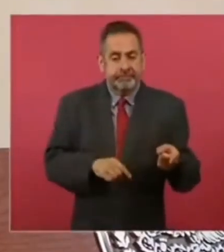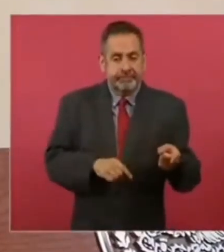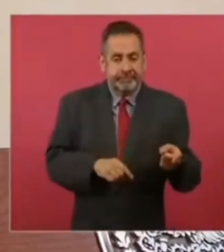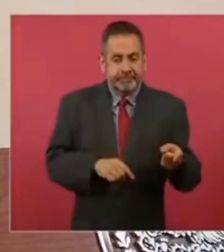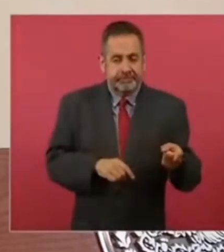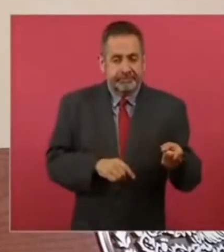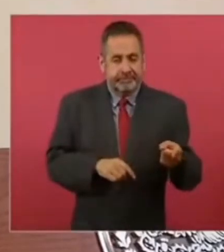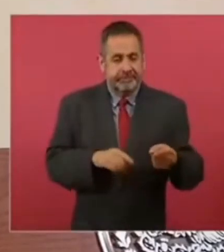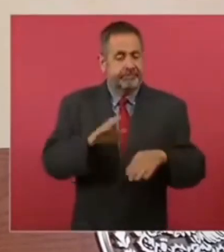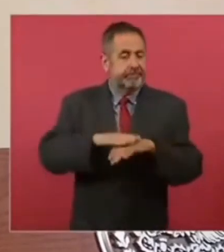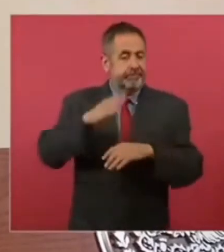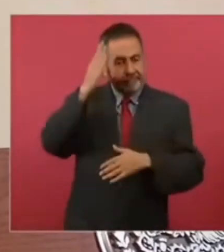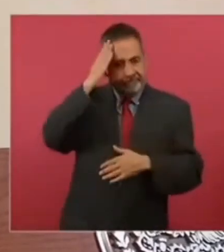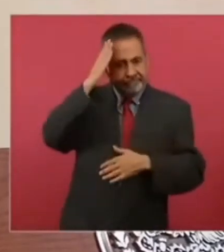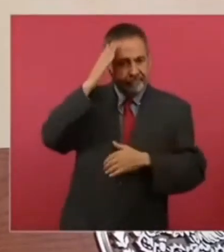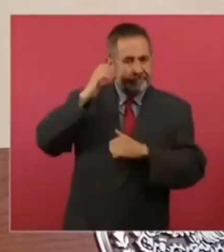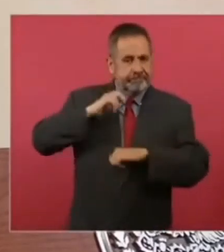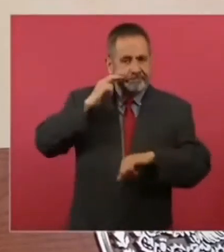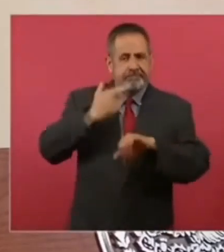el movimiento encabezado